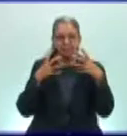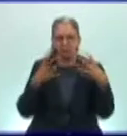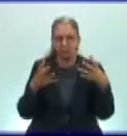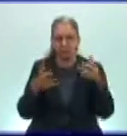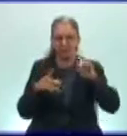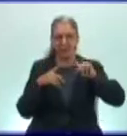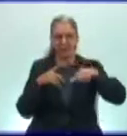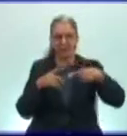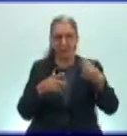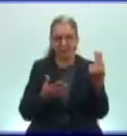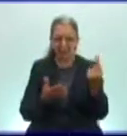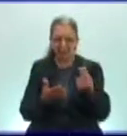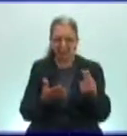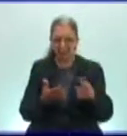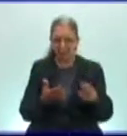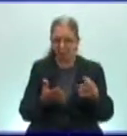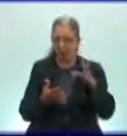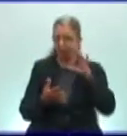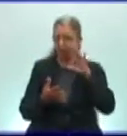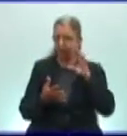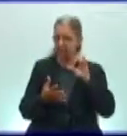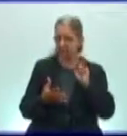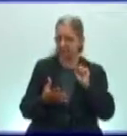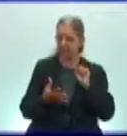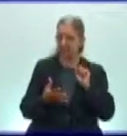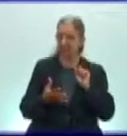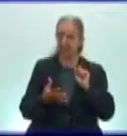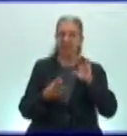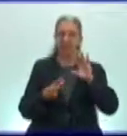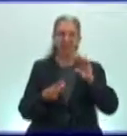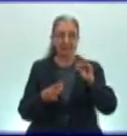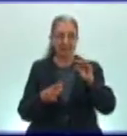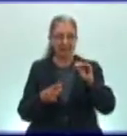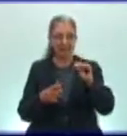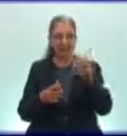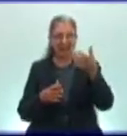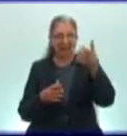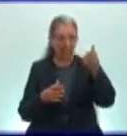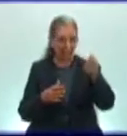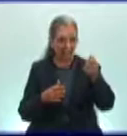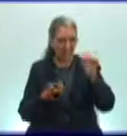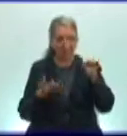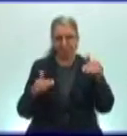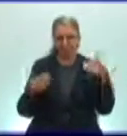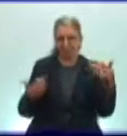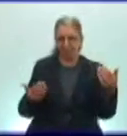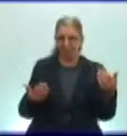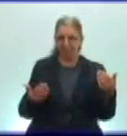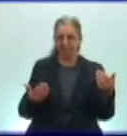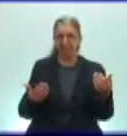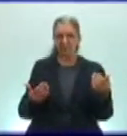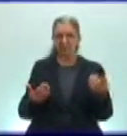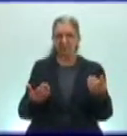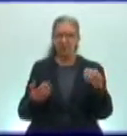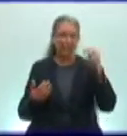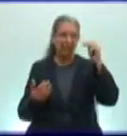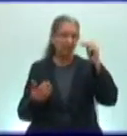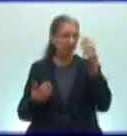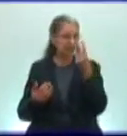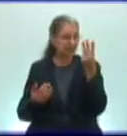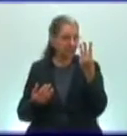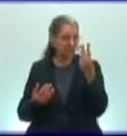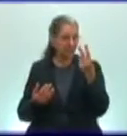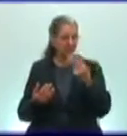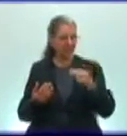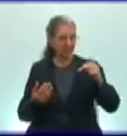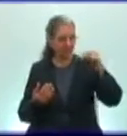puedan dibujar estos diagramas de energía. Les dicen que para el elemento A tiene 3 niveles, un